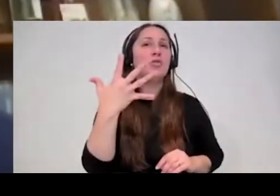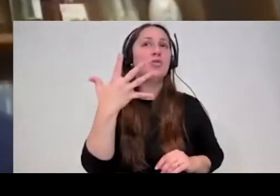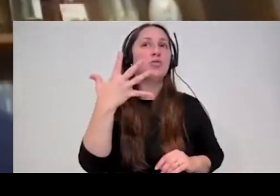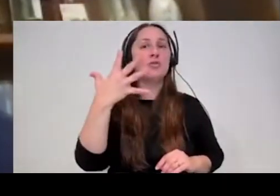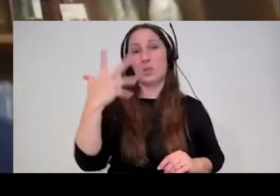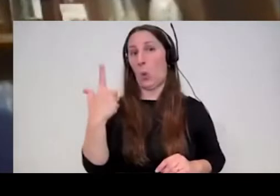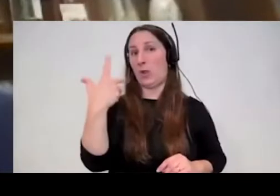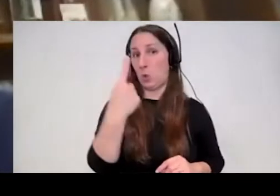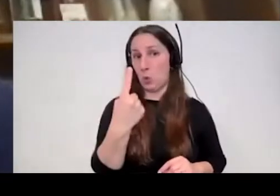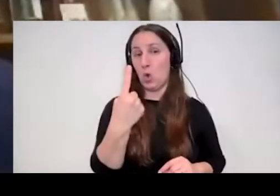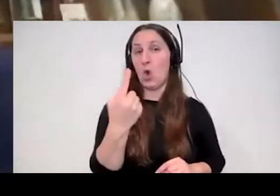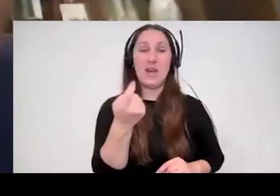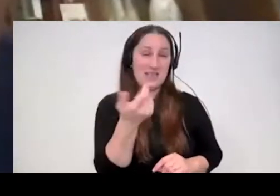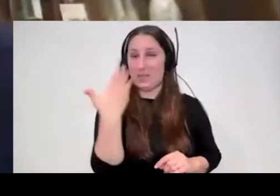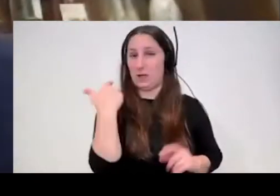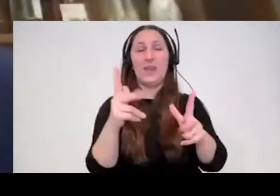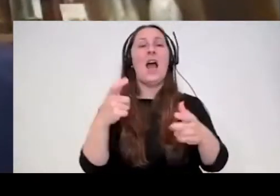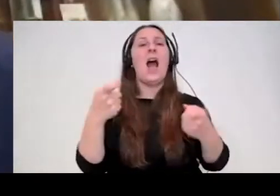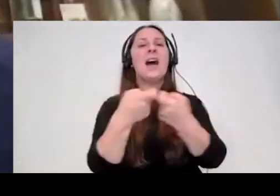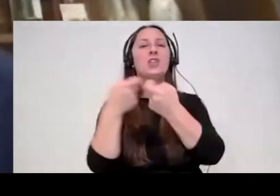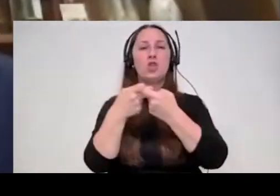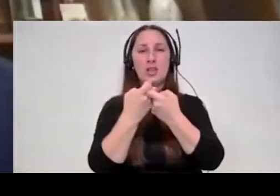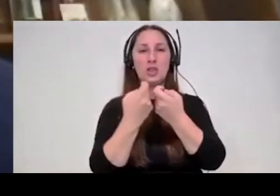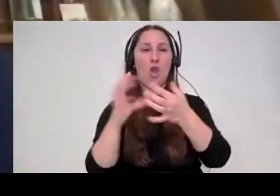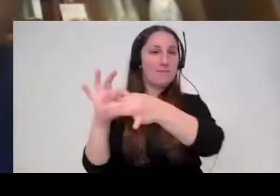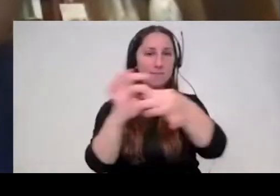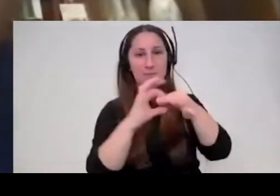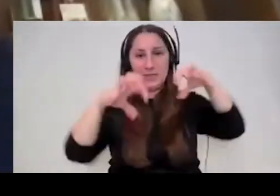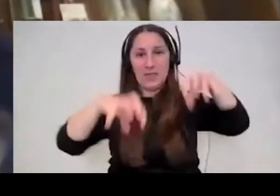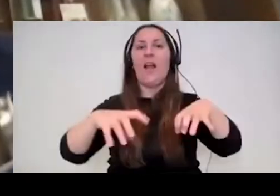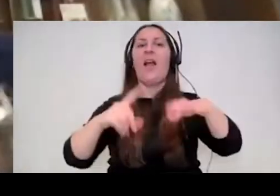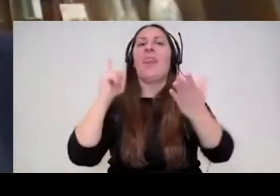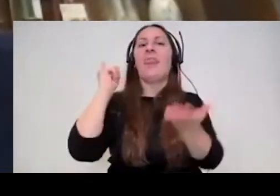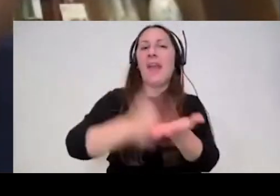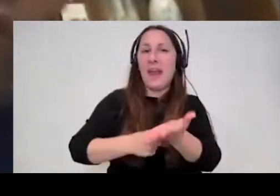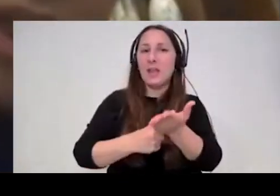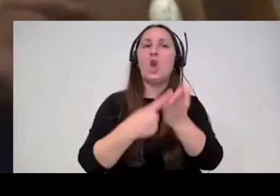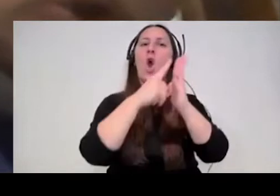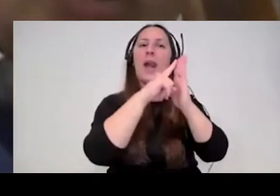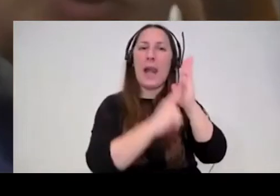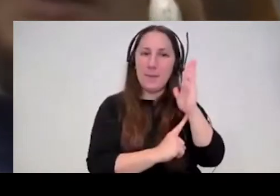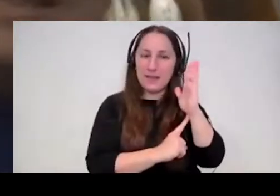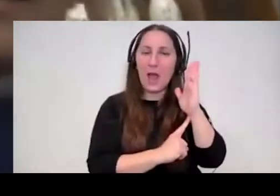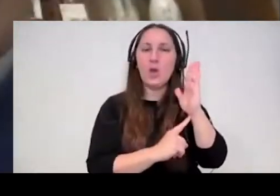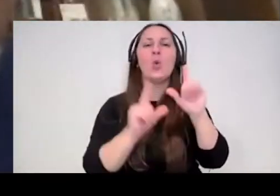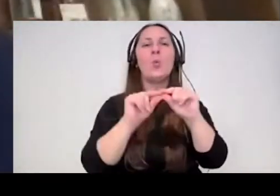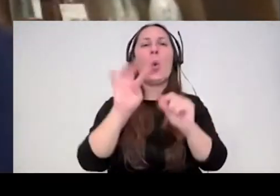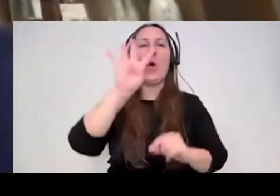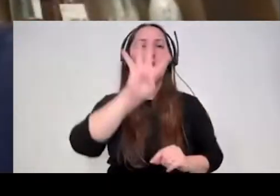23.551, que recién les nombraba, la ley de asociaciones sindicales, su decreto reglamentario número